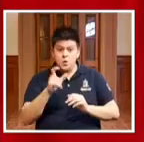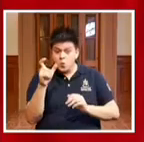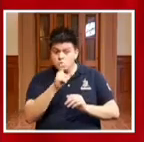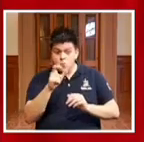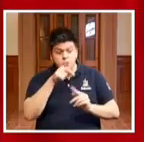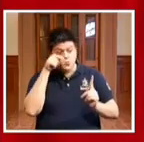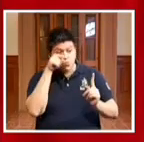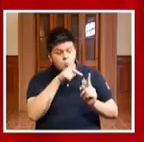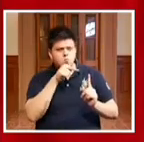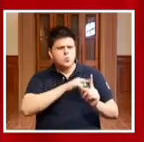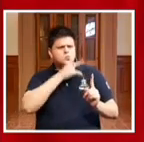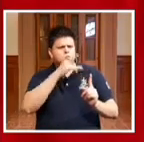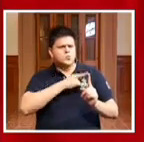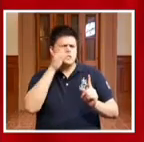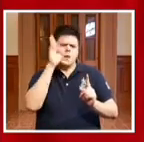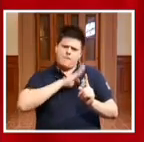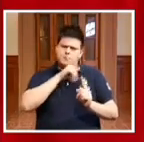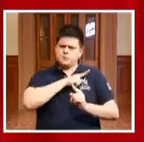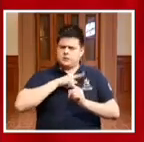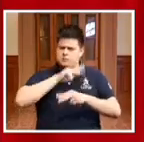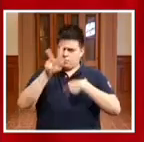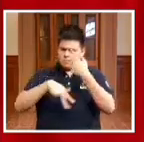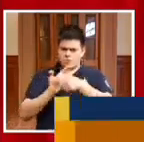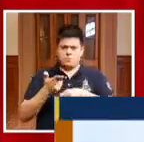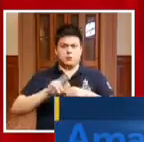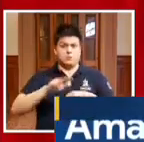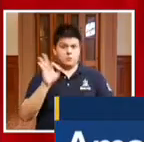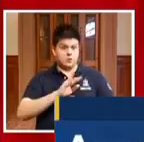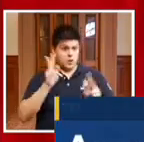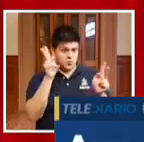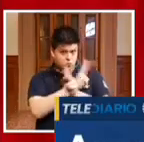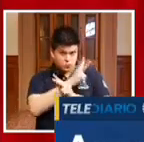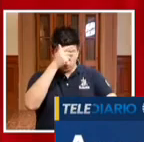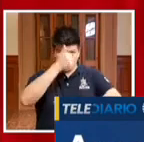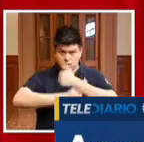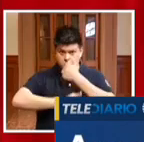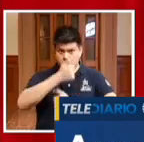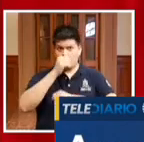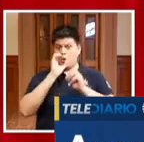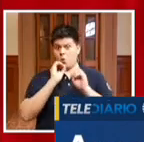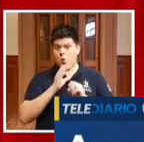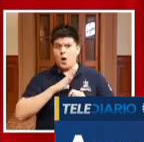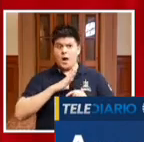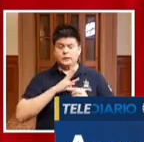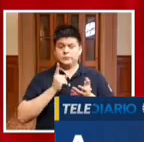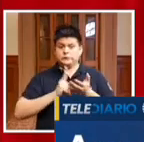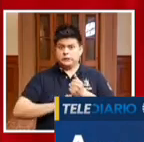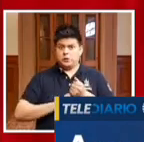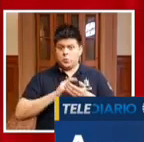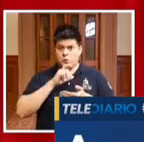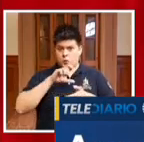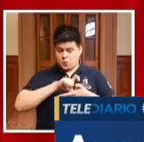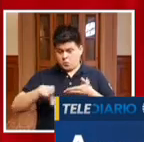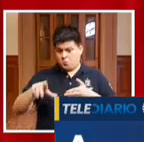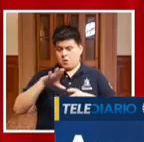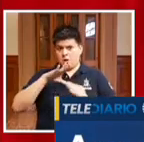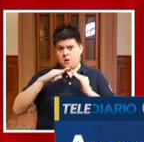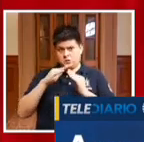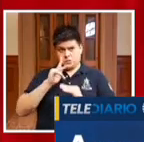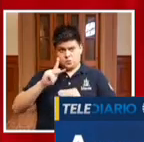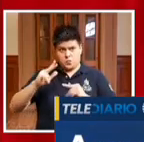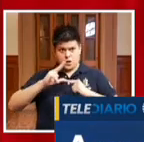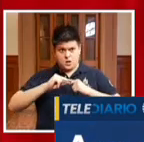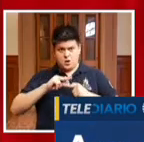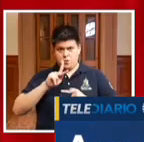debe de acudir al hospital. Si tienes dificultad respiratoria o si tienes un pulso oxímetro en casa y te estás monitoreando